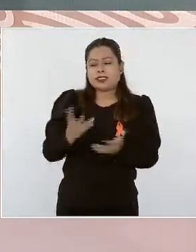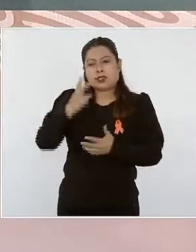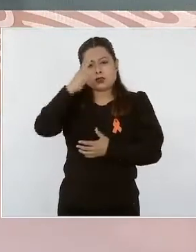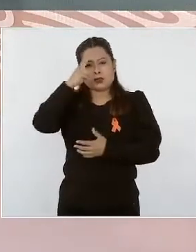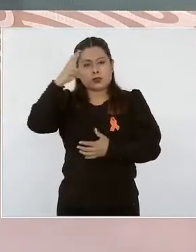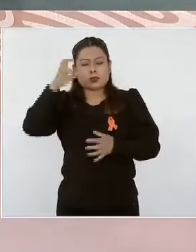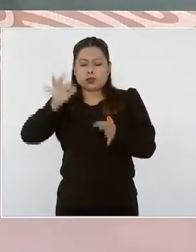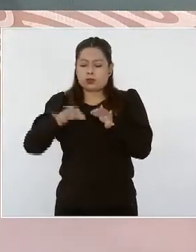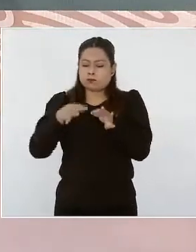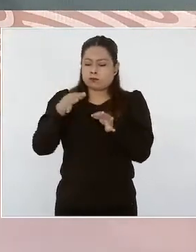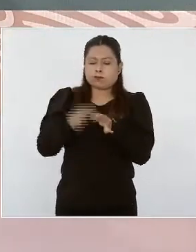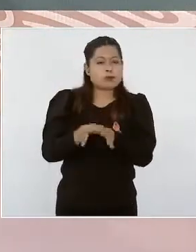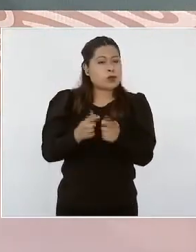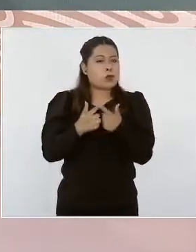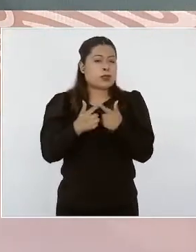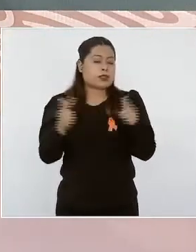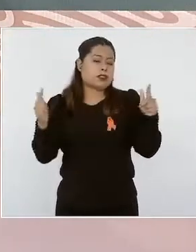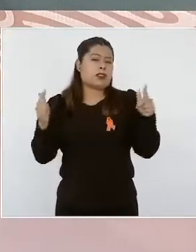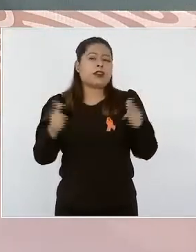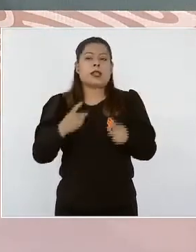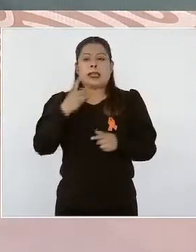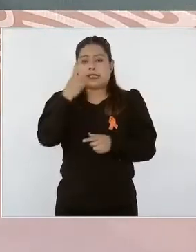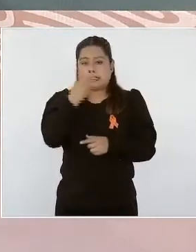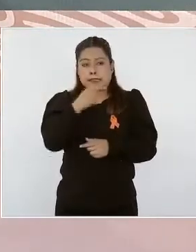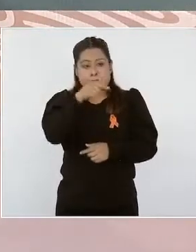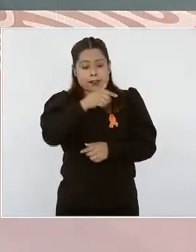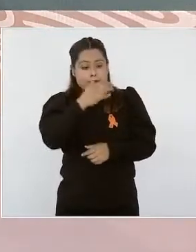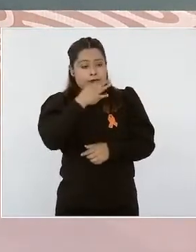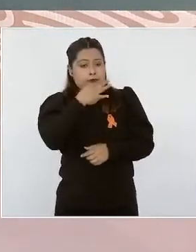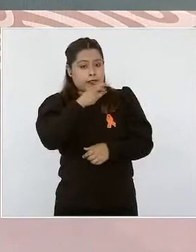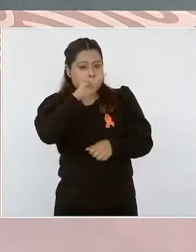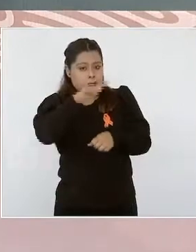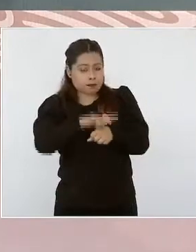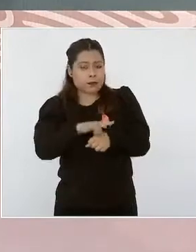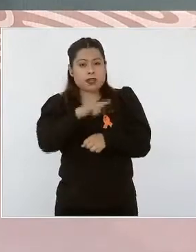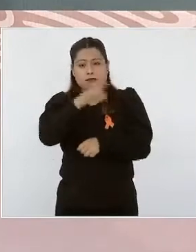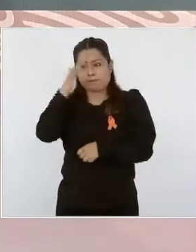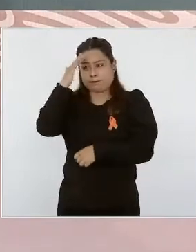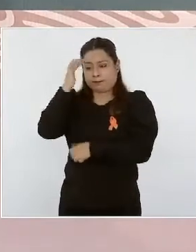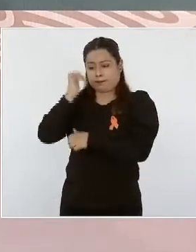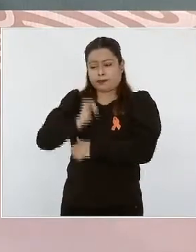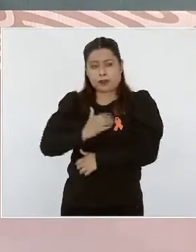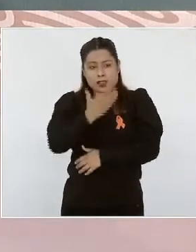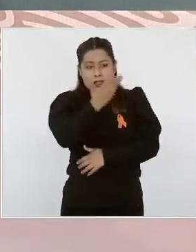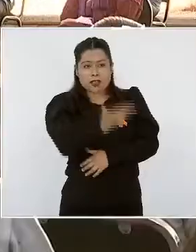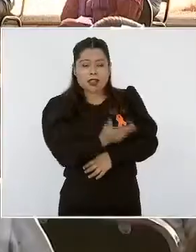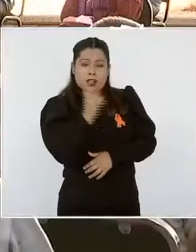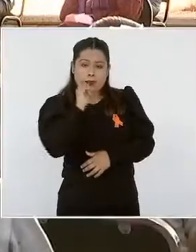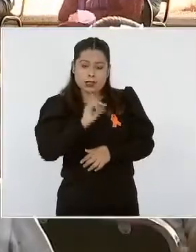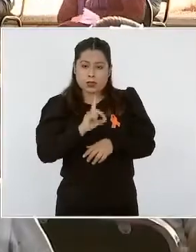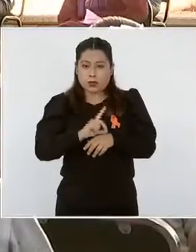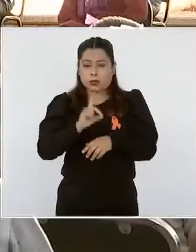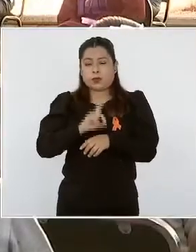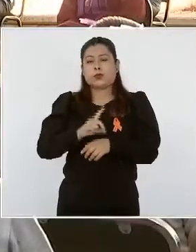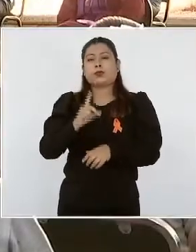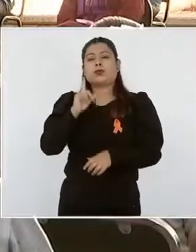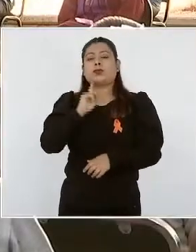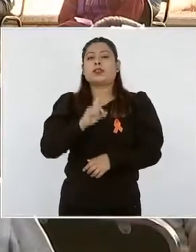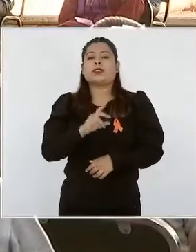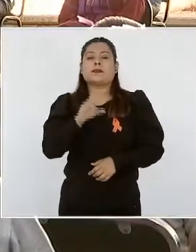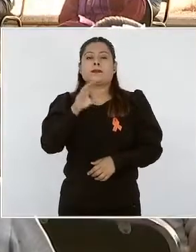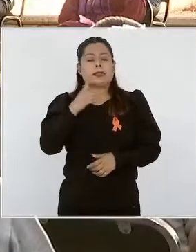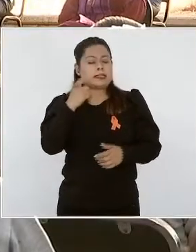sueños, el que sea. Por eso este fandango que hoy encabezas, doctora, es alegría para